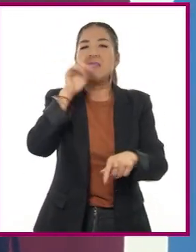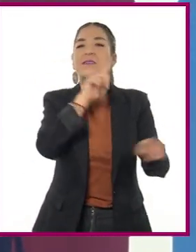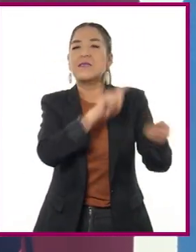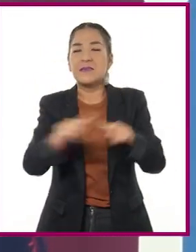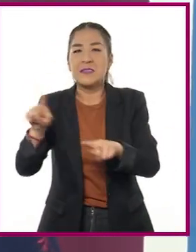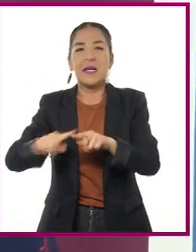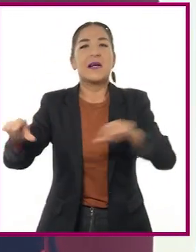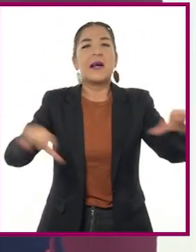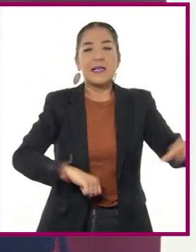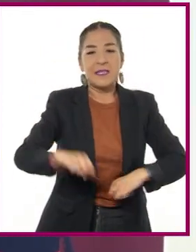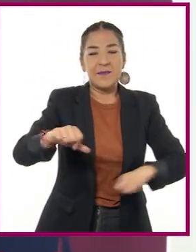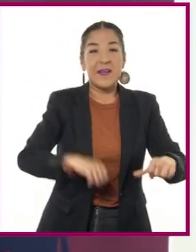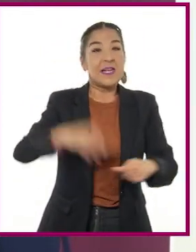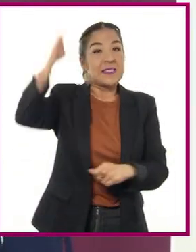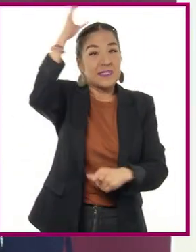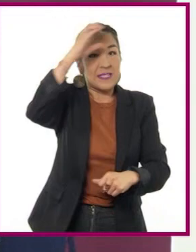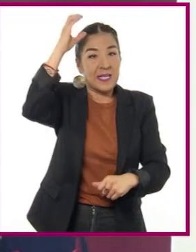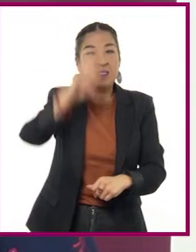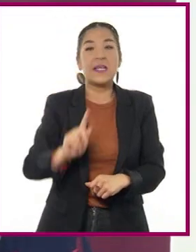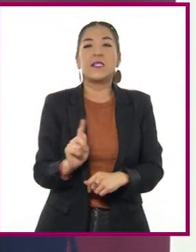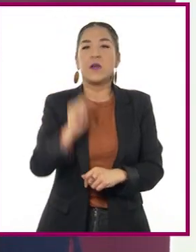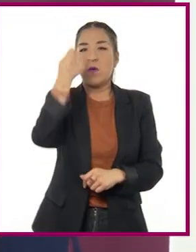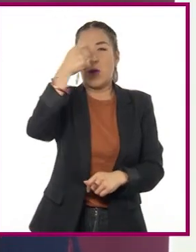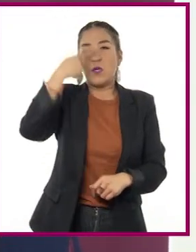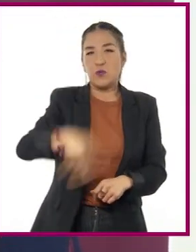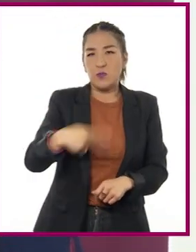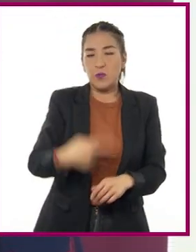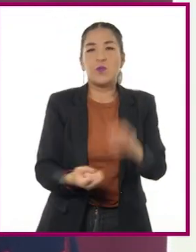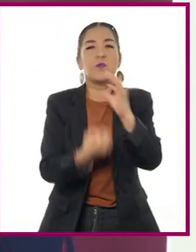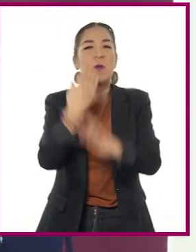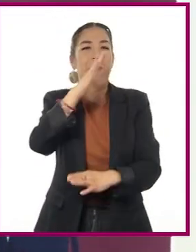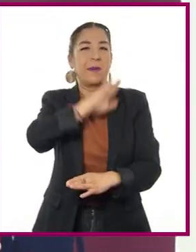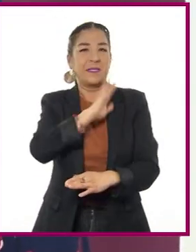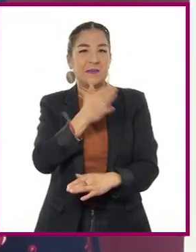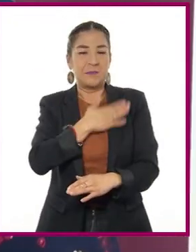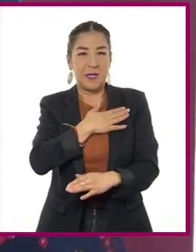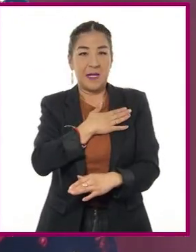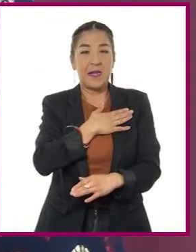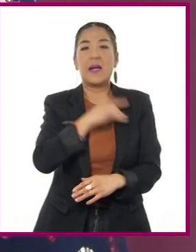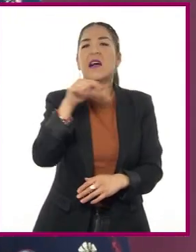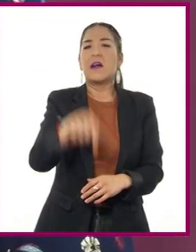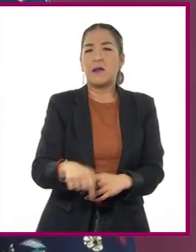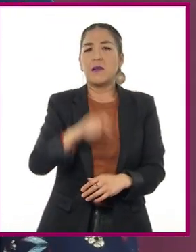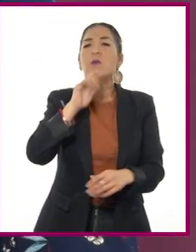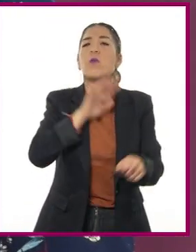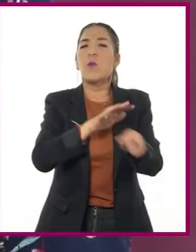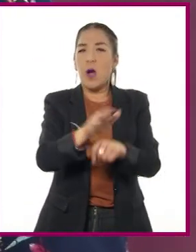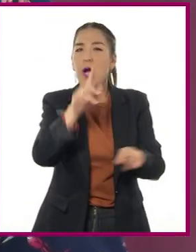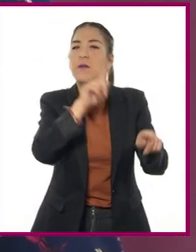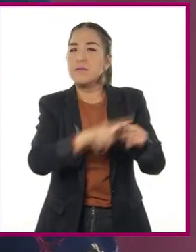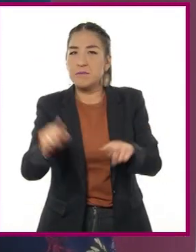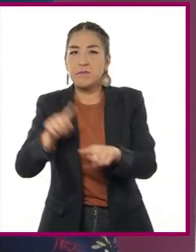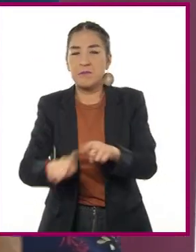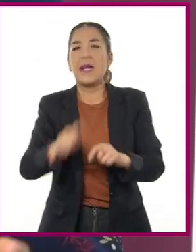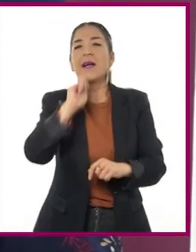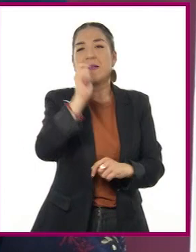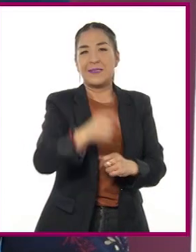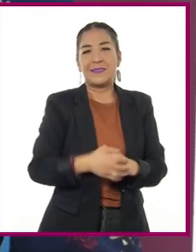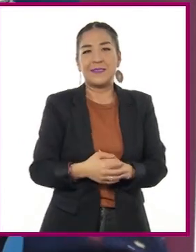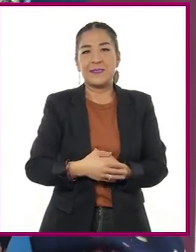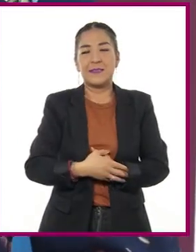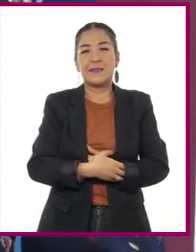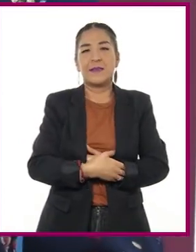elaborar ciencia y tecnología propia de la Nueva España. En su camino, tuvieron que enfrentarse a